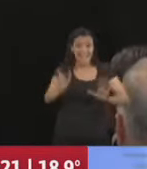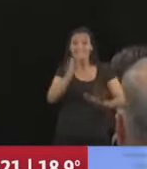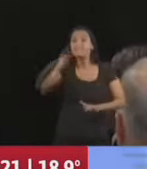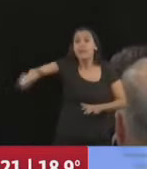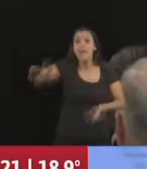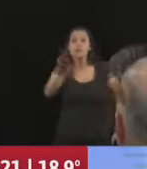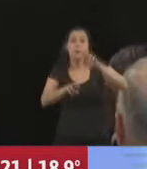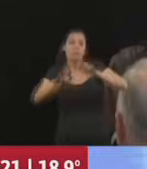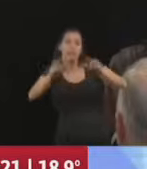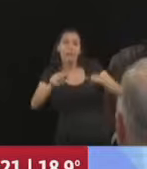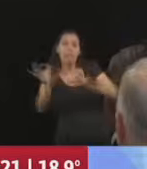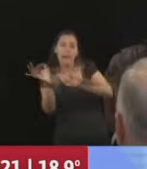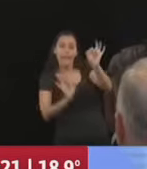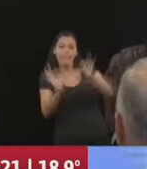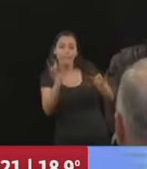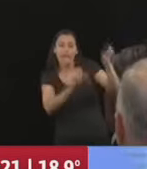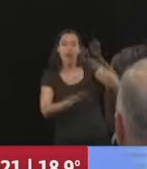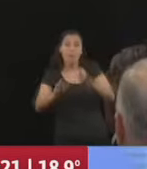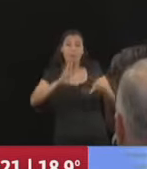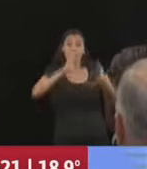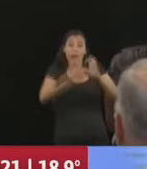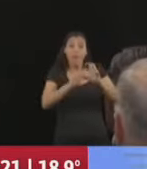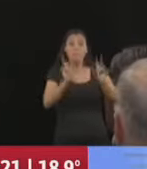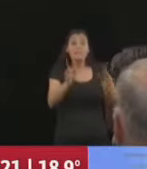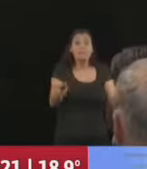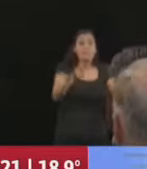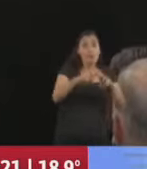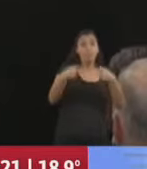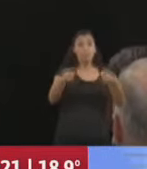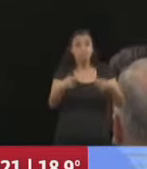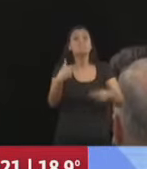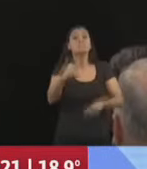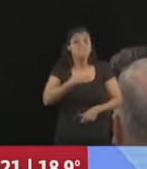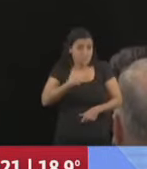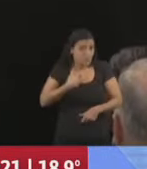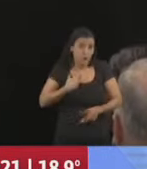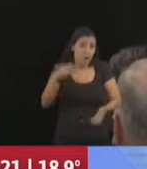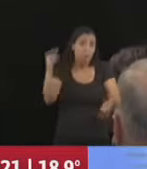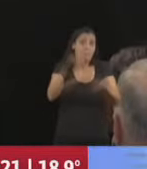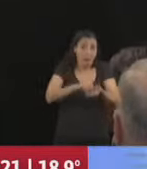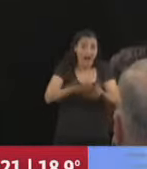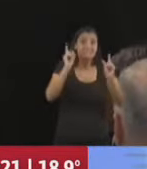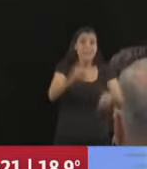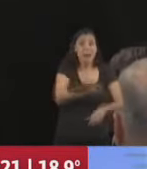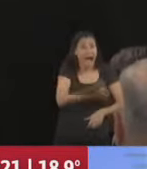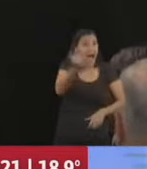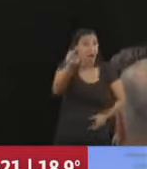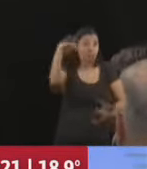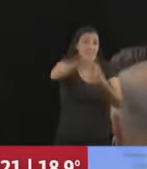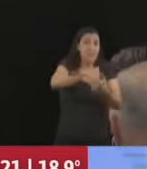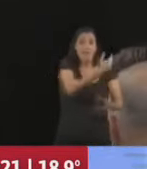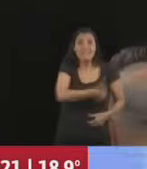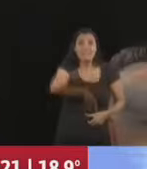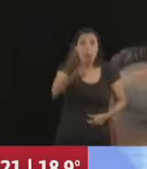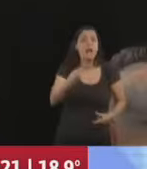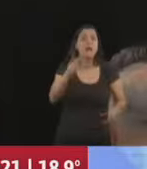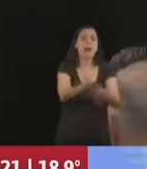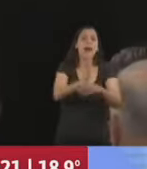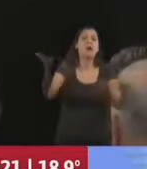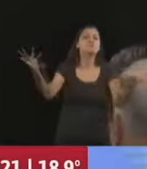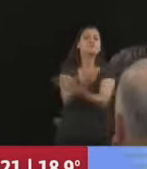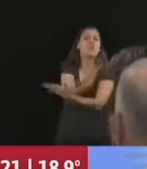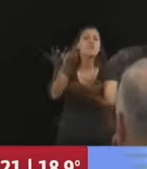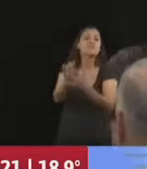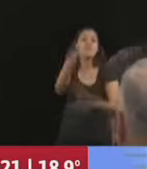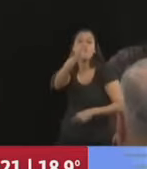Entonces, repito, el presidente tiene la facultad legal, si quiere, de vetar, y la legislatura del Congreso de la Nación tiene también la